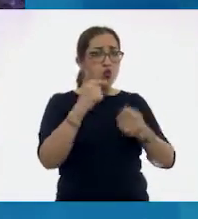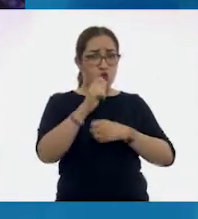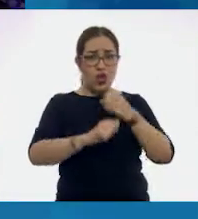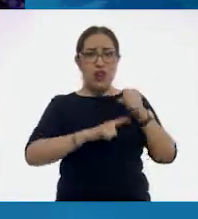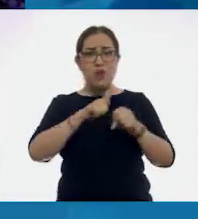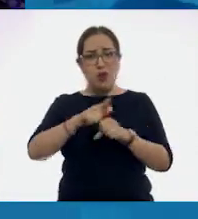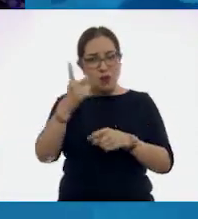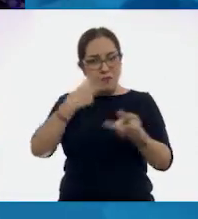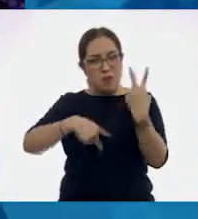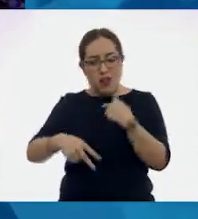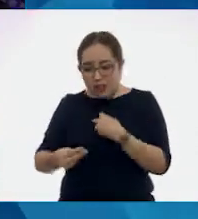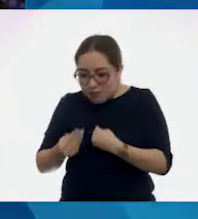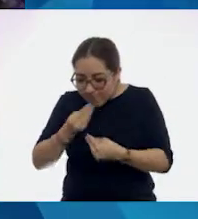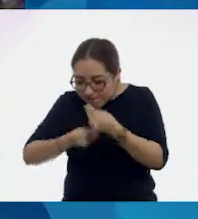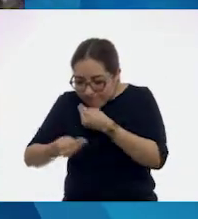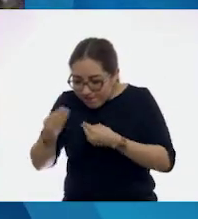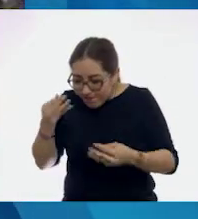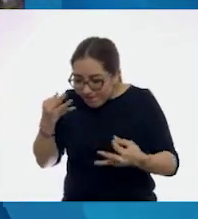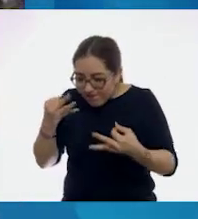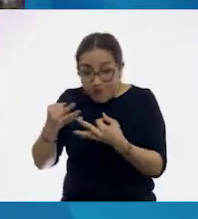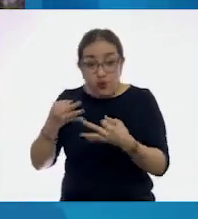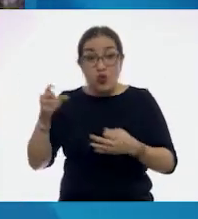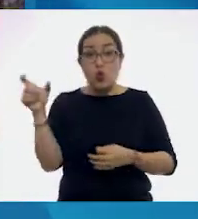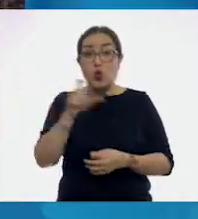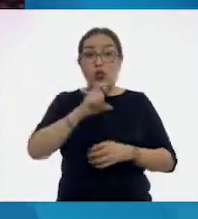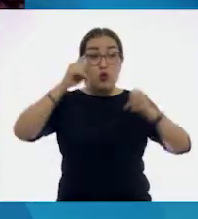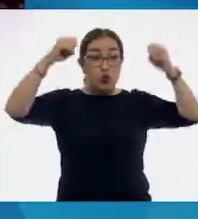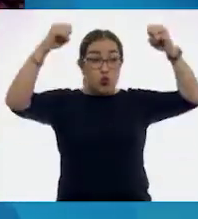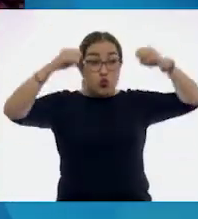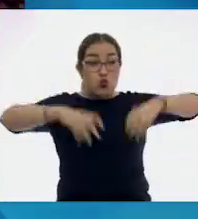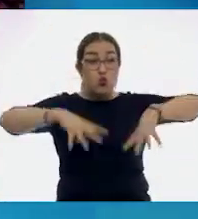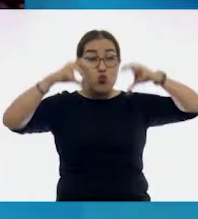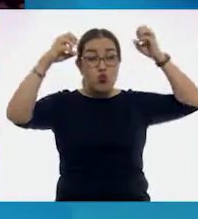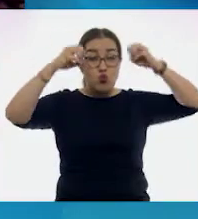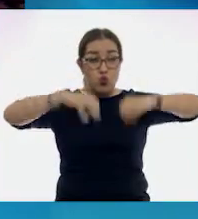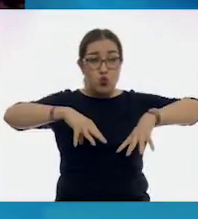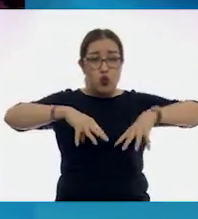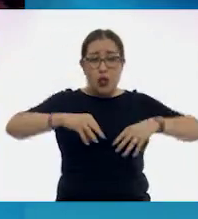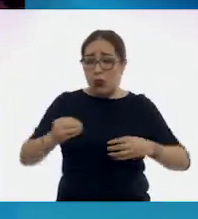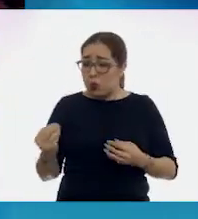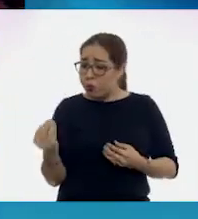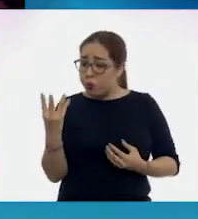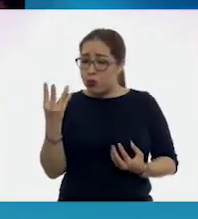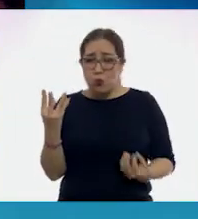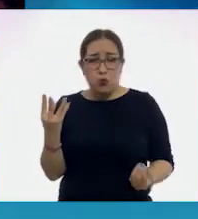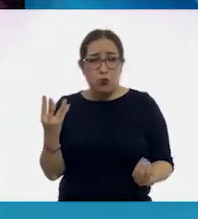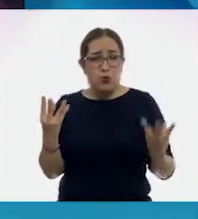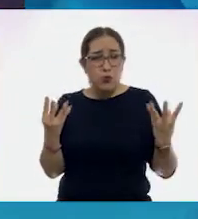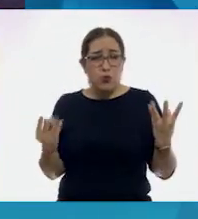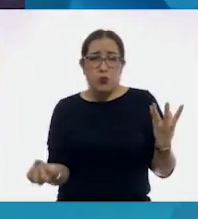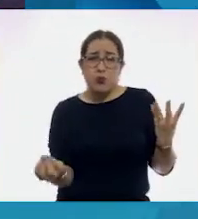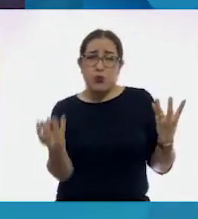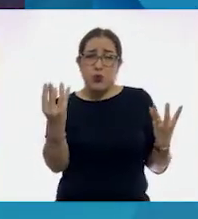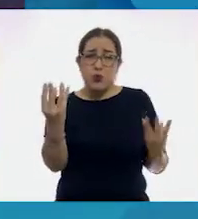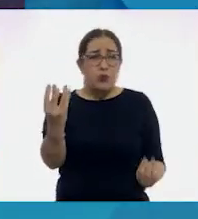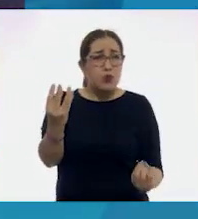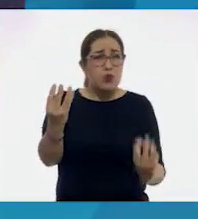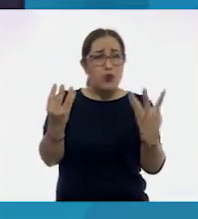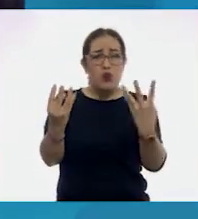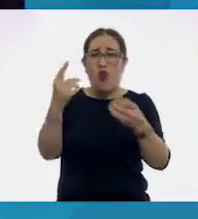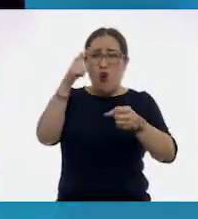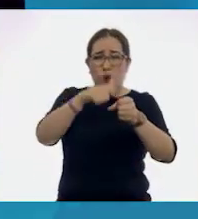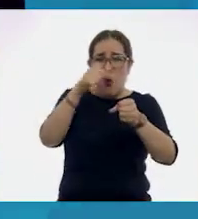selva. Cuando viene la época de lluvias, nacen por todos lados, de diferentes colores y formas.